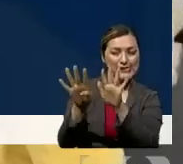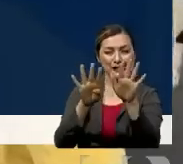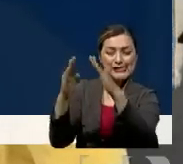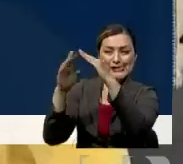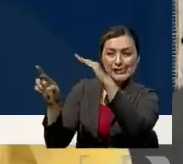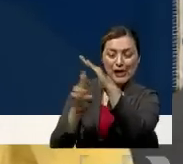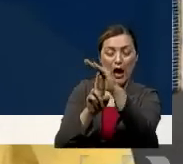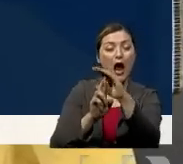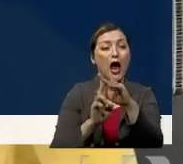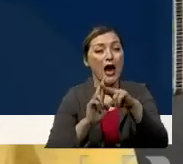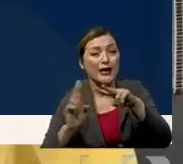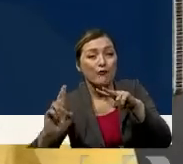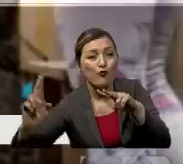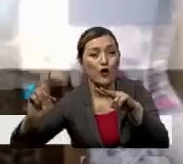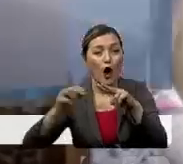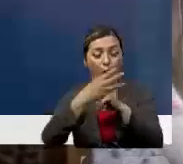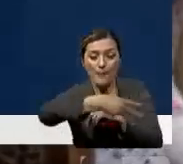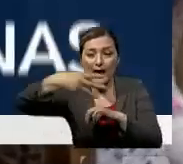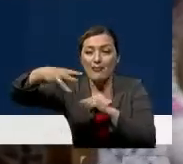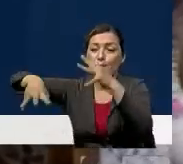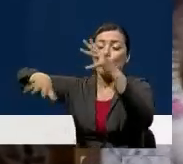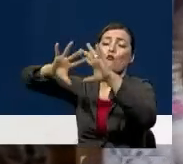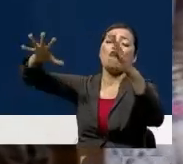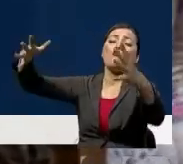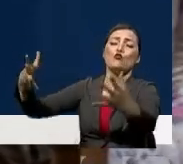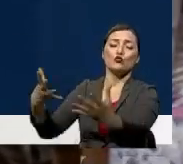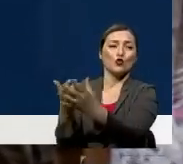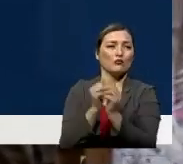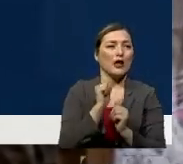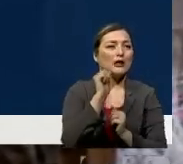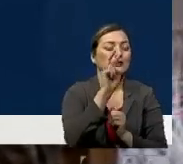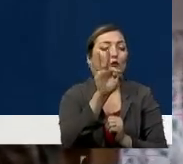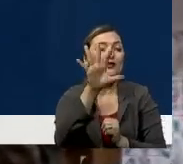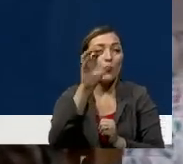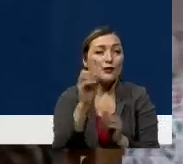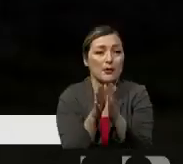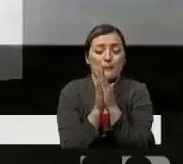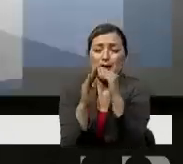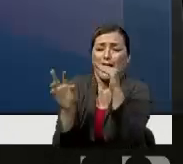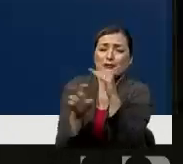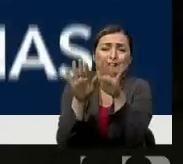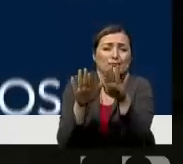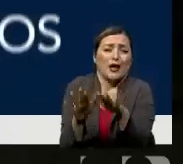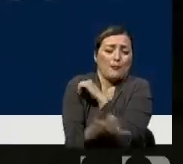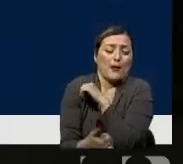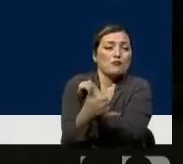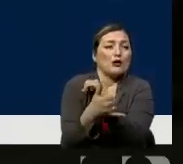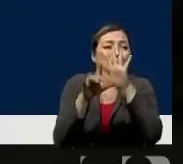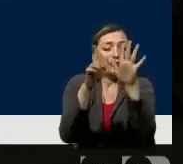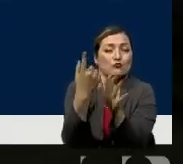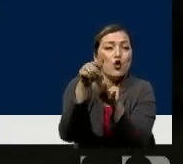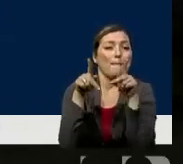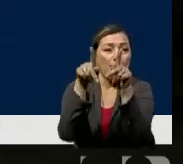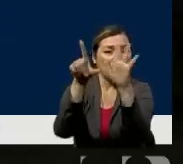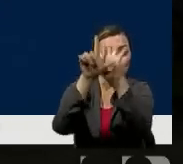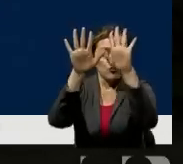refugiadas o son migrantes en todo el mundo. Más de 950 mil han solicitado asilo y alrededor de 7 millones cuentan con diversos